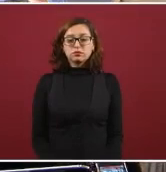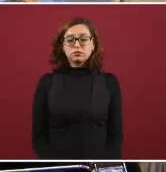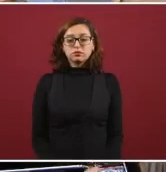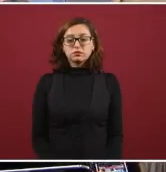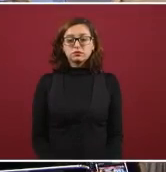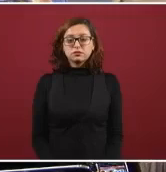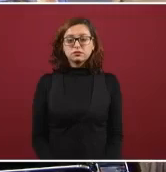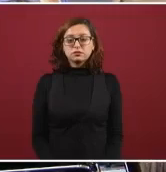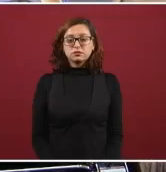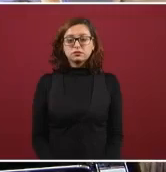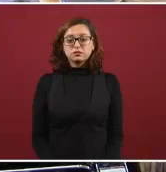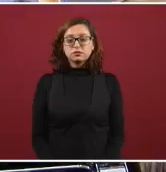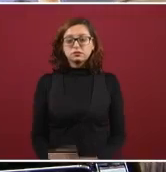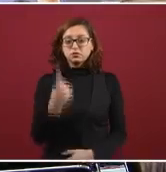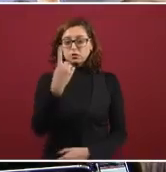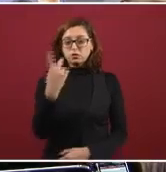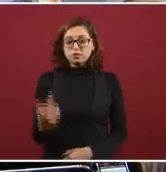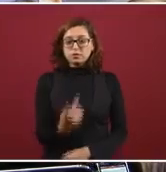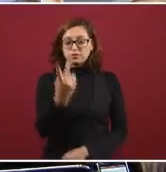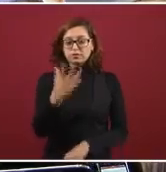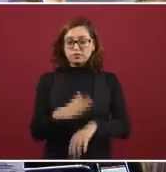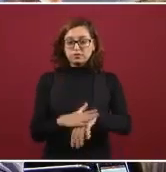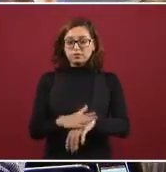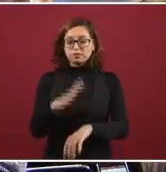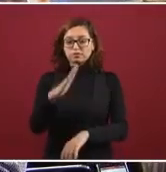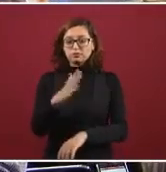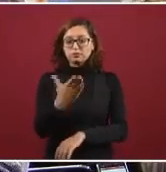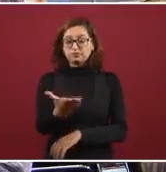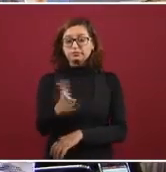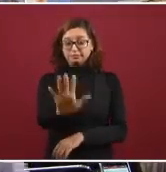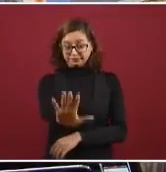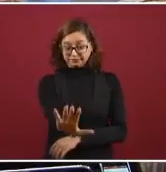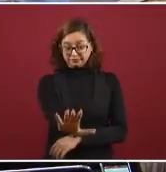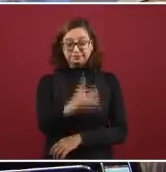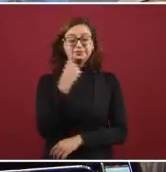Esa es la… Una más. Ah, miren,